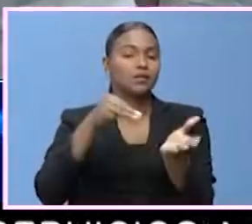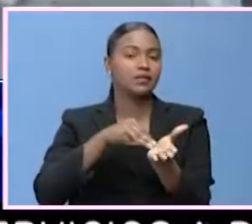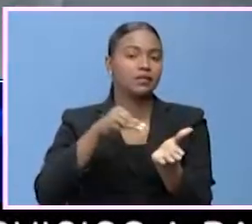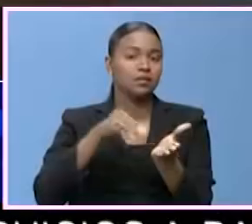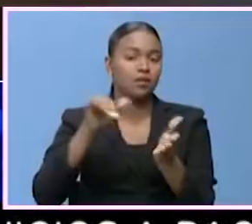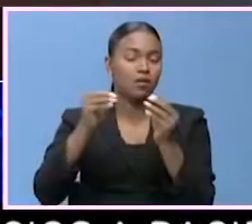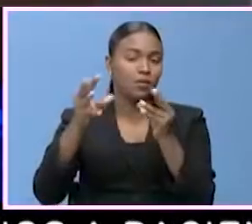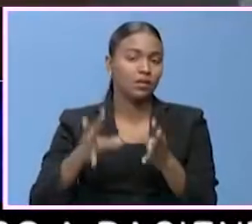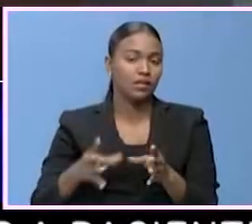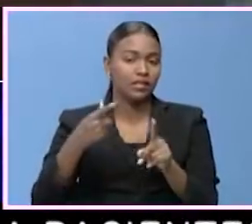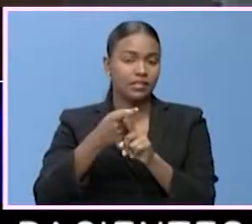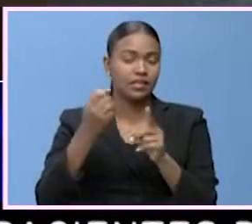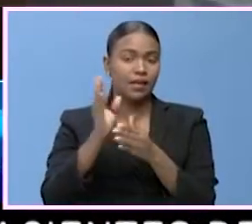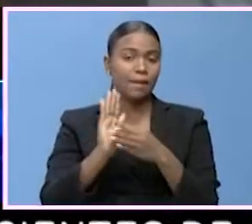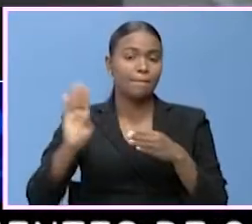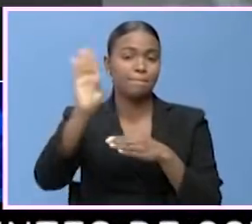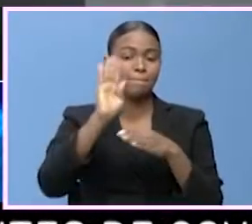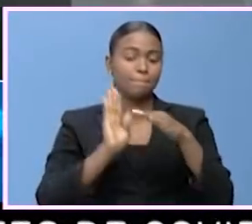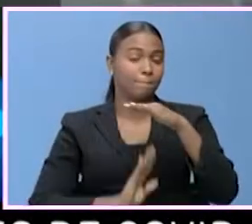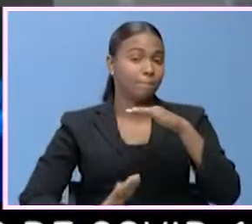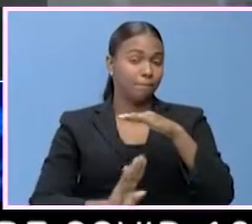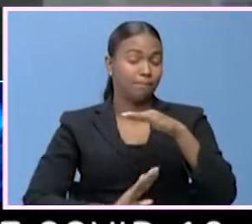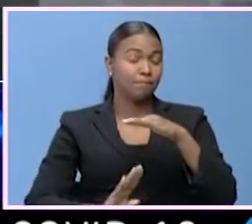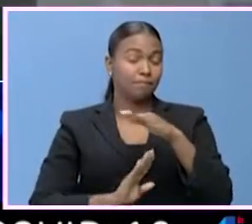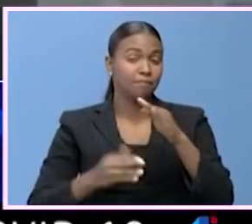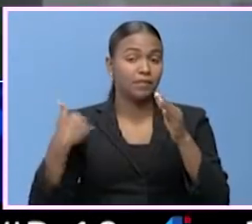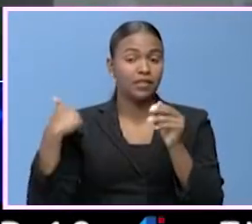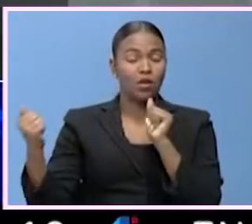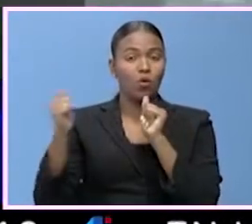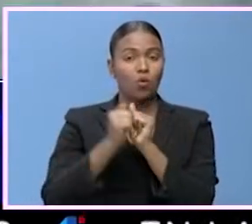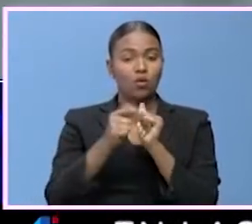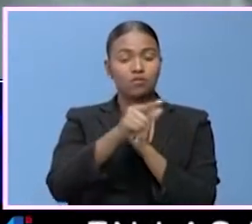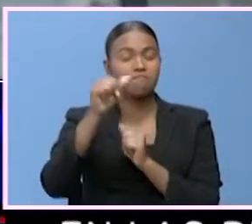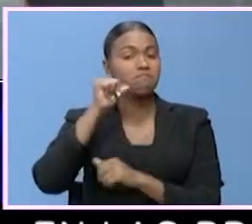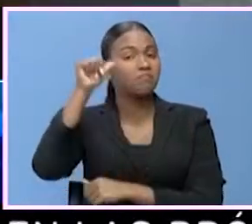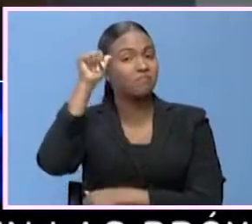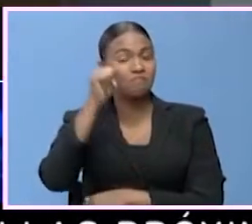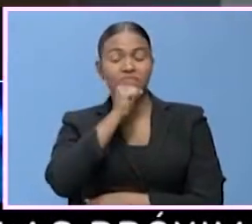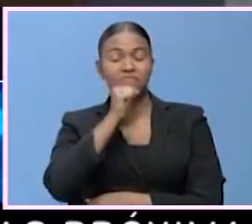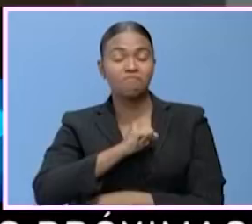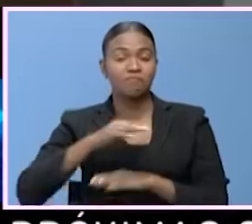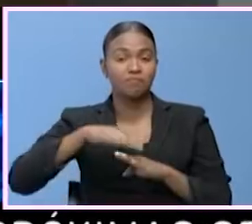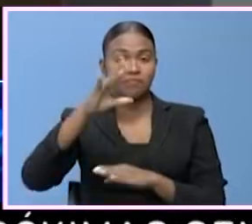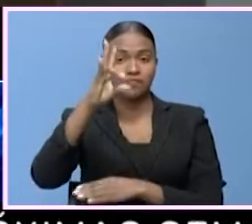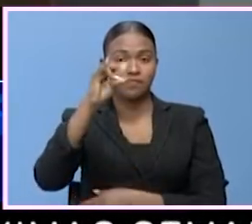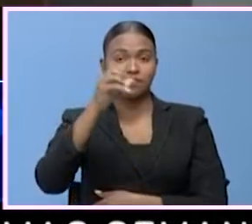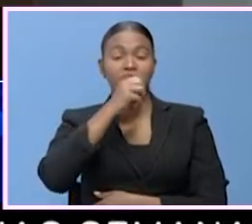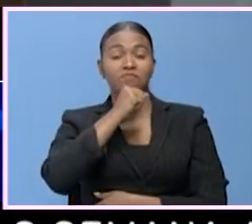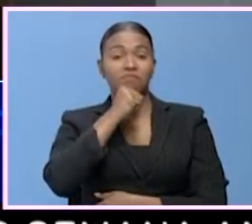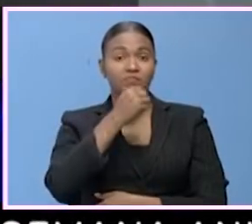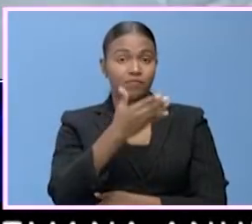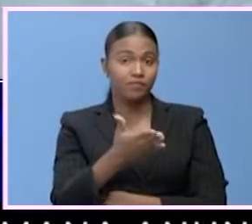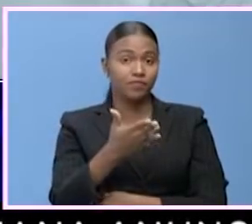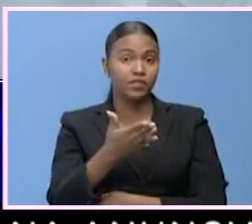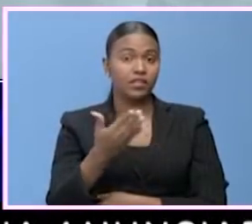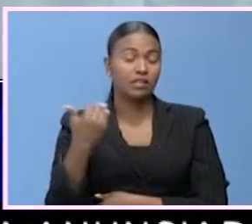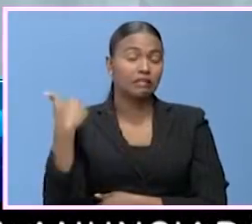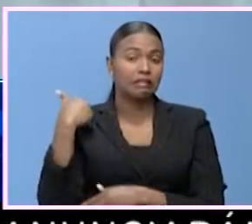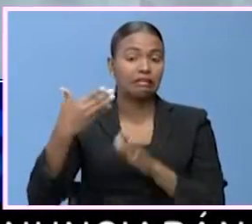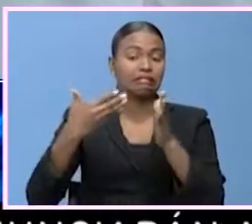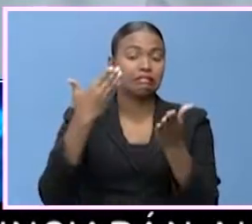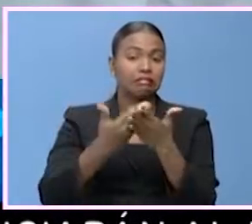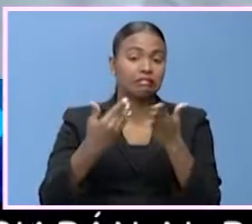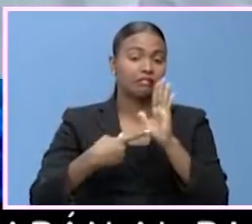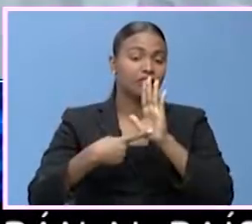y docente de inicial y primaria, que junto a los adultos mayores de 70 años de edad han dado muestra